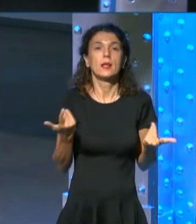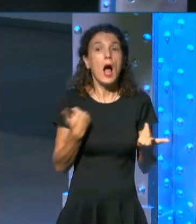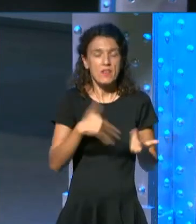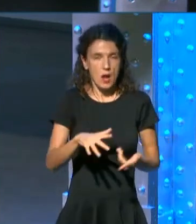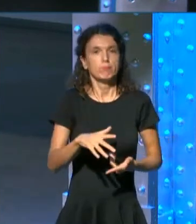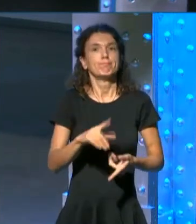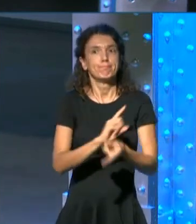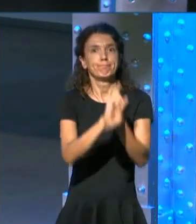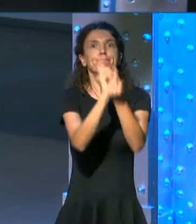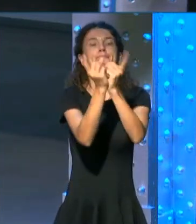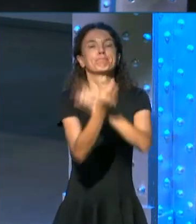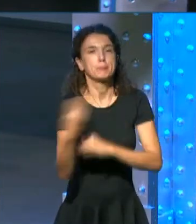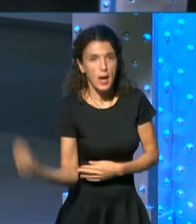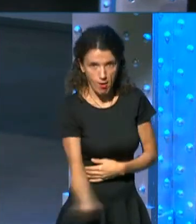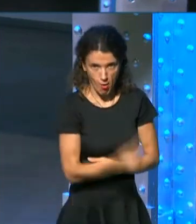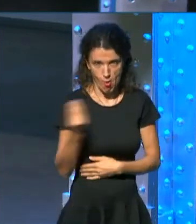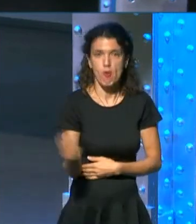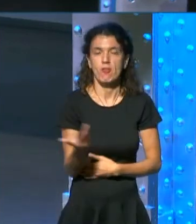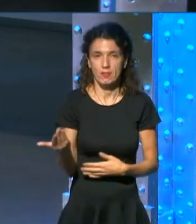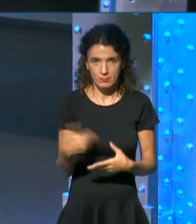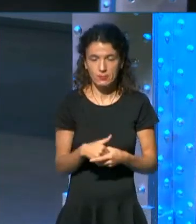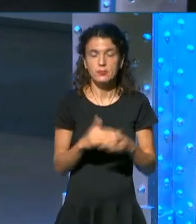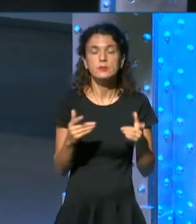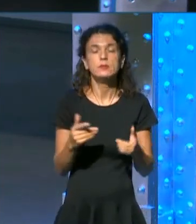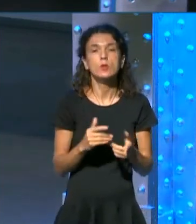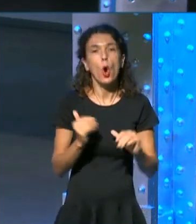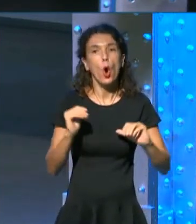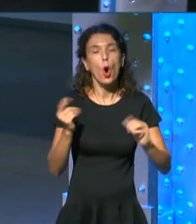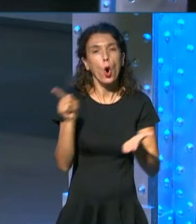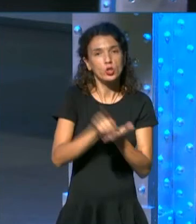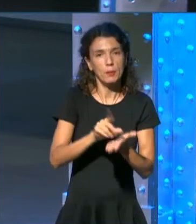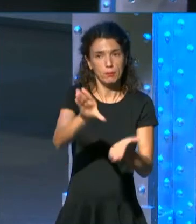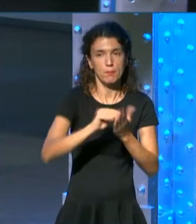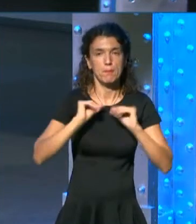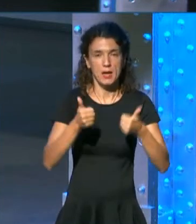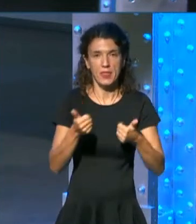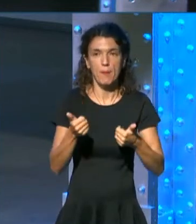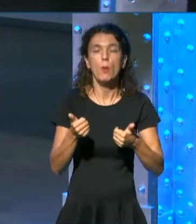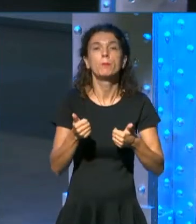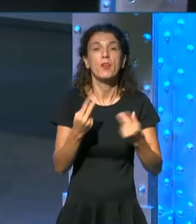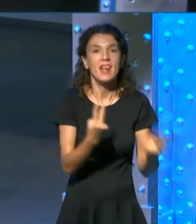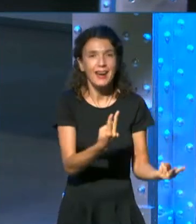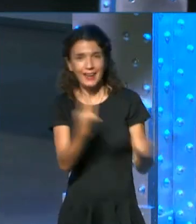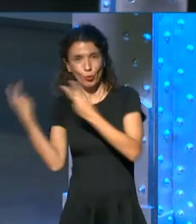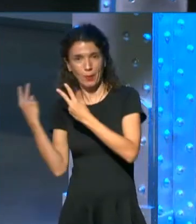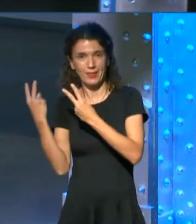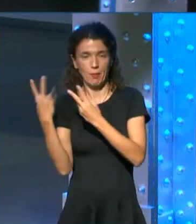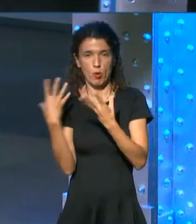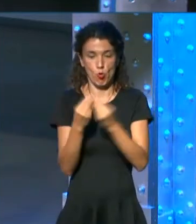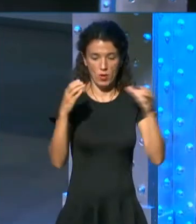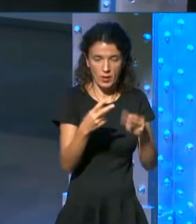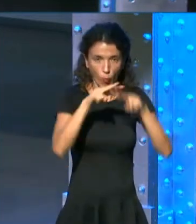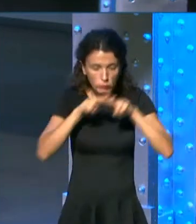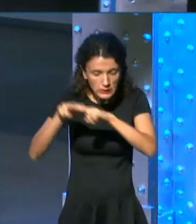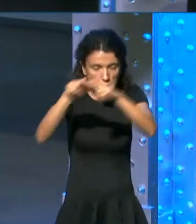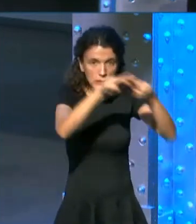cambió, evidentemente, ¿vale? Lo retomamos, ¿vale? Hicimos una retrospectiva con el equipo, lo